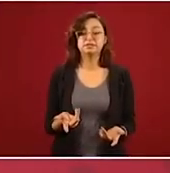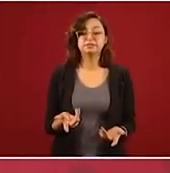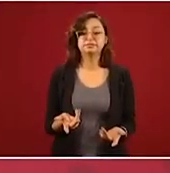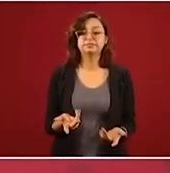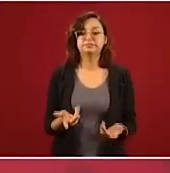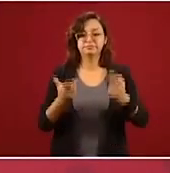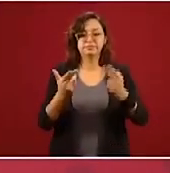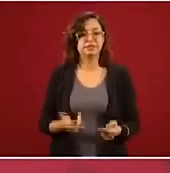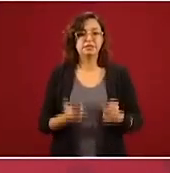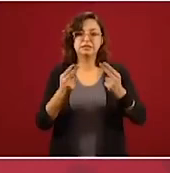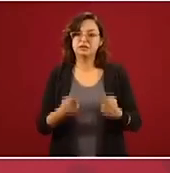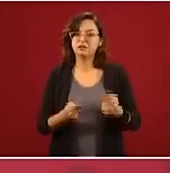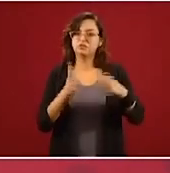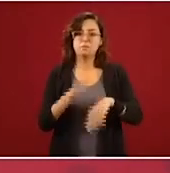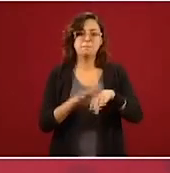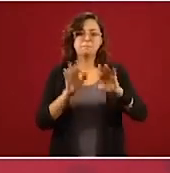mercado